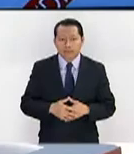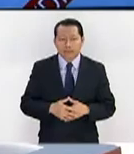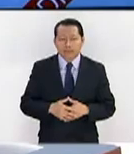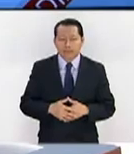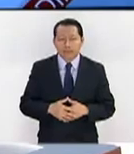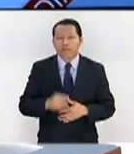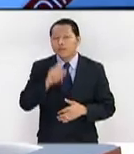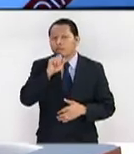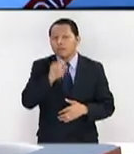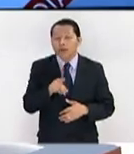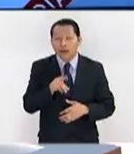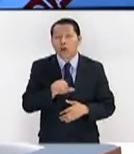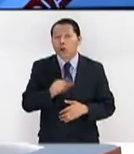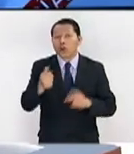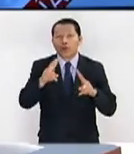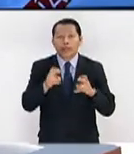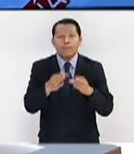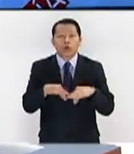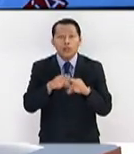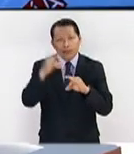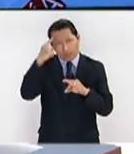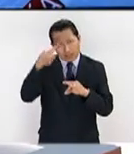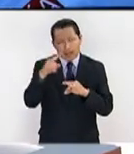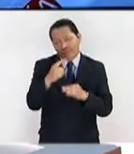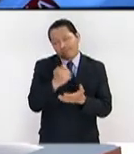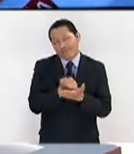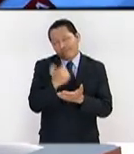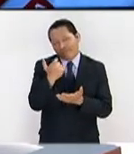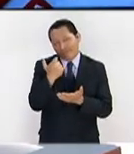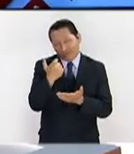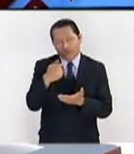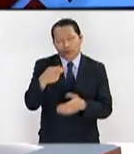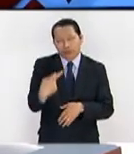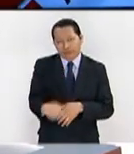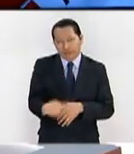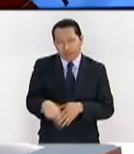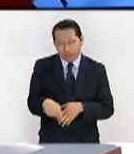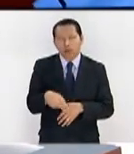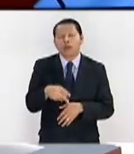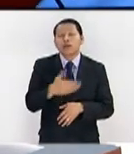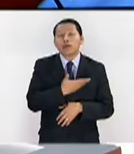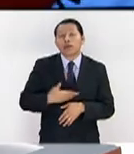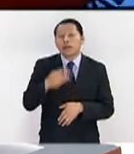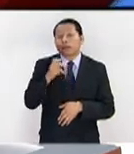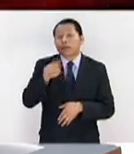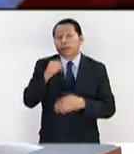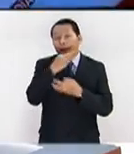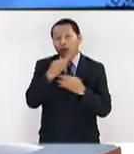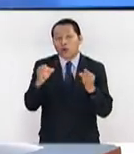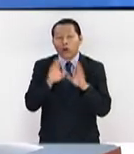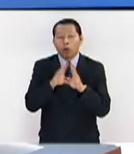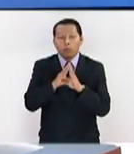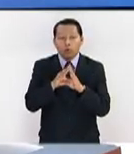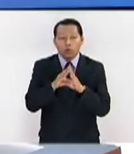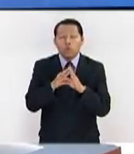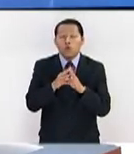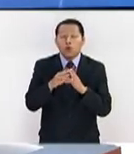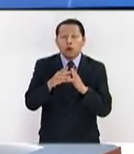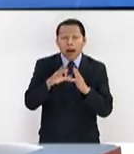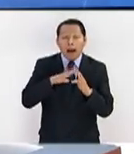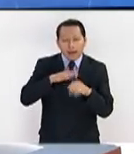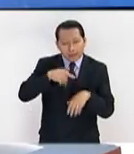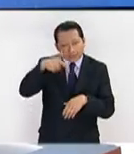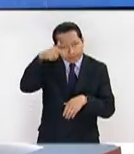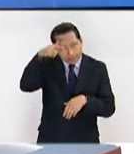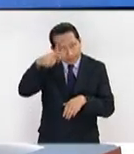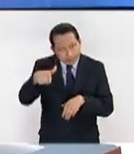Y en otros asuntos importantes para la economía del país, la economía futura del país, el presidente Enrique Peña Nieto anunció el descubrimiento de un nuevo yacimiento de